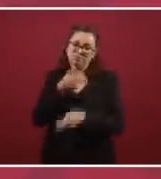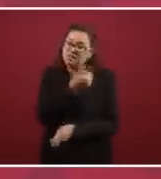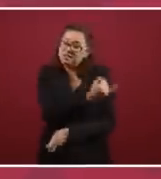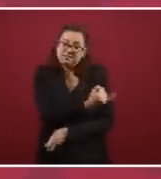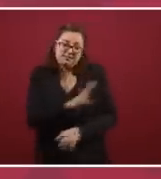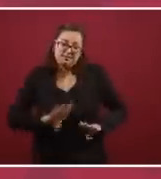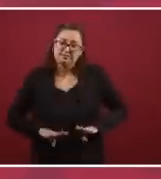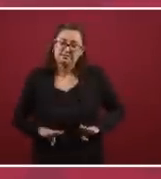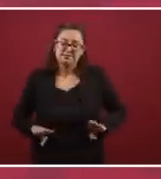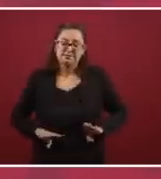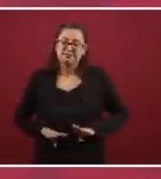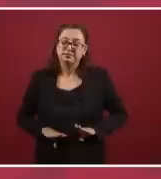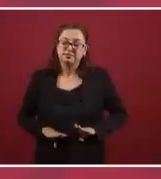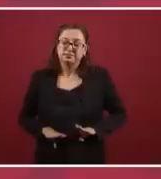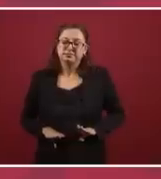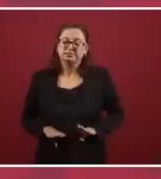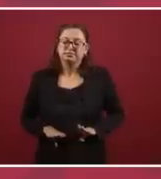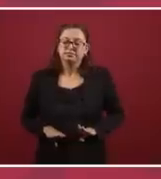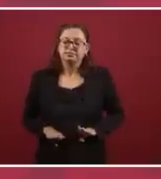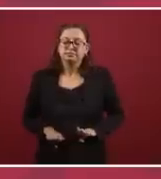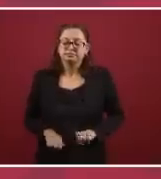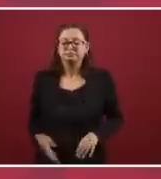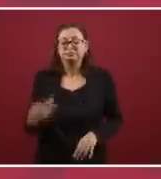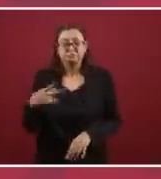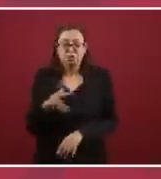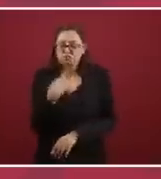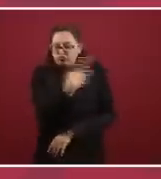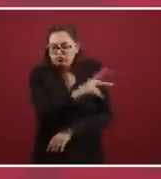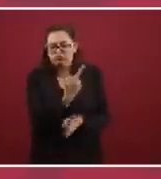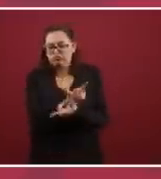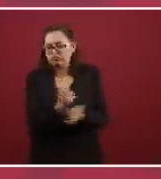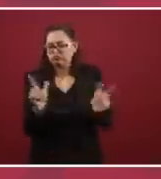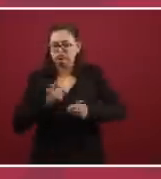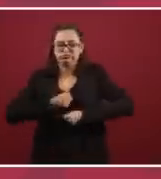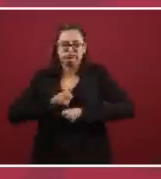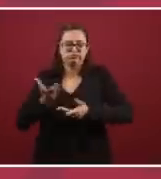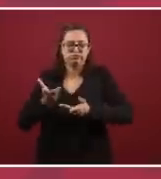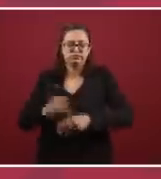pero así es la libertad,